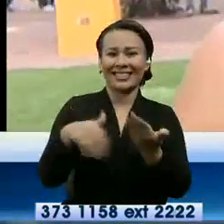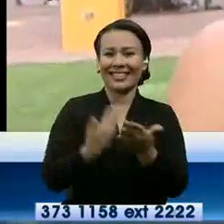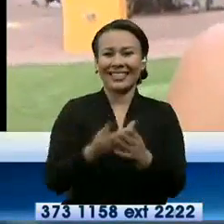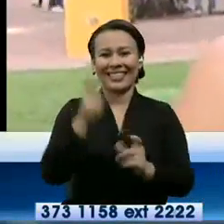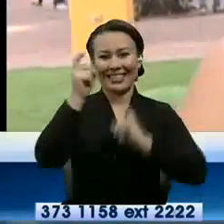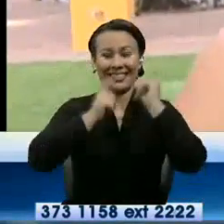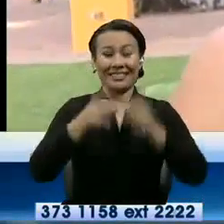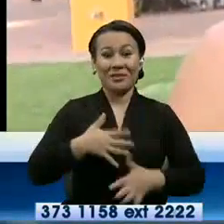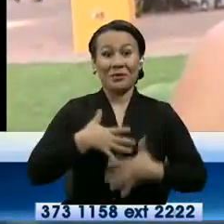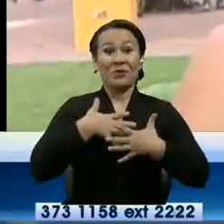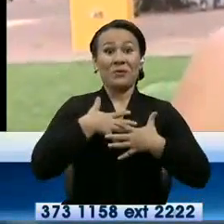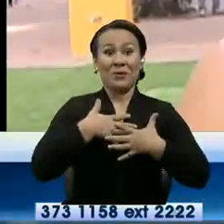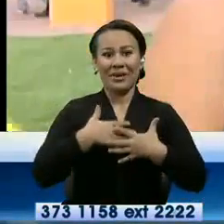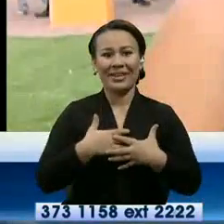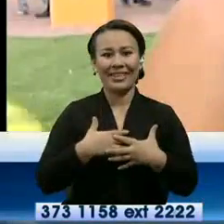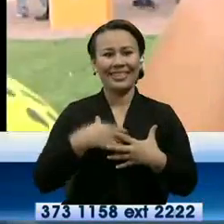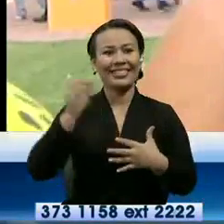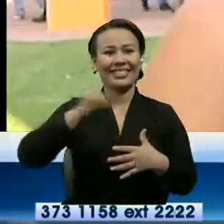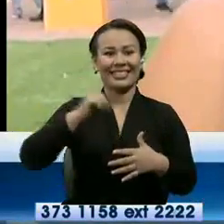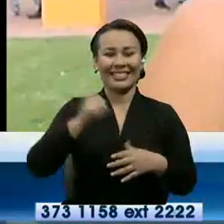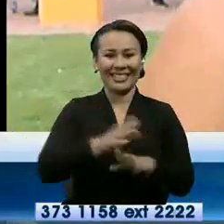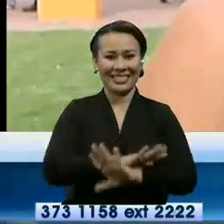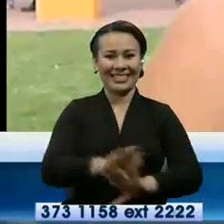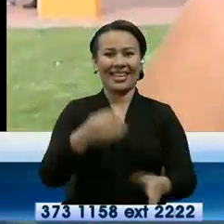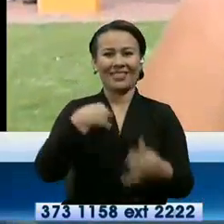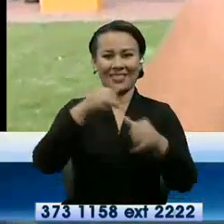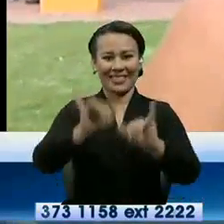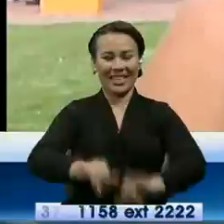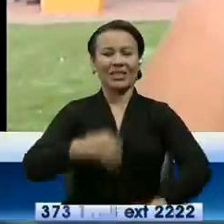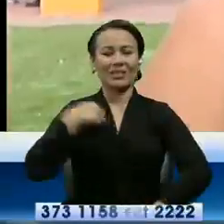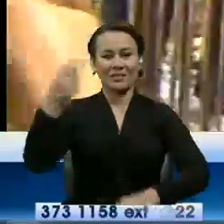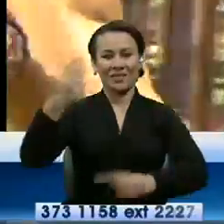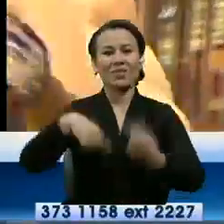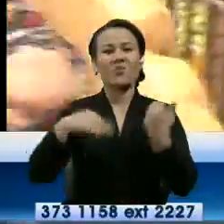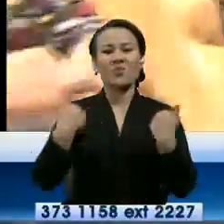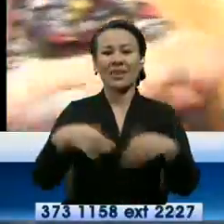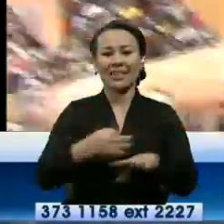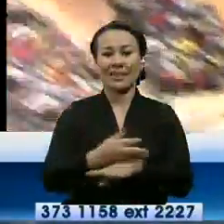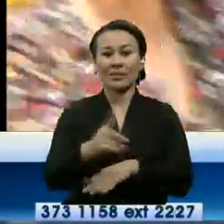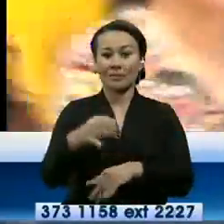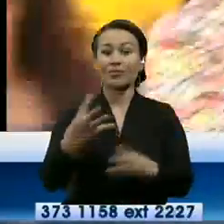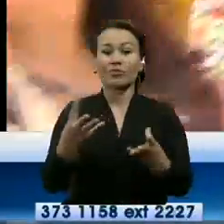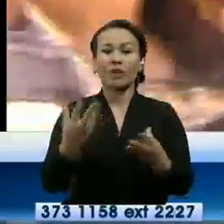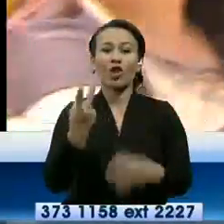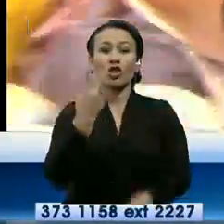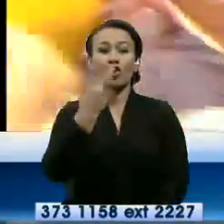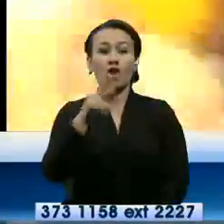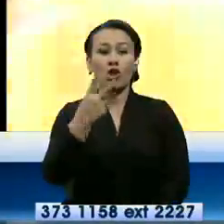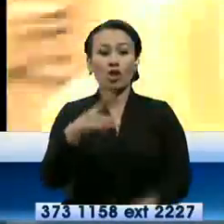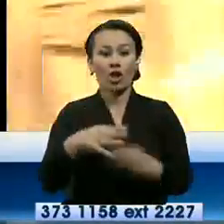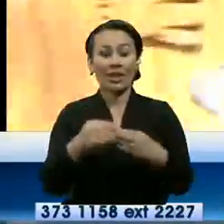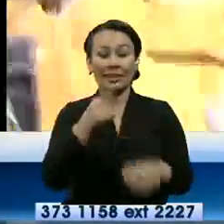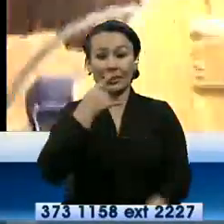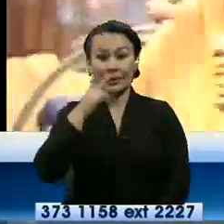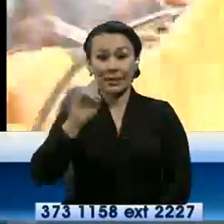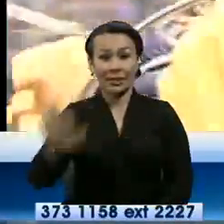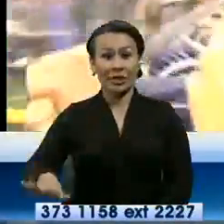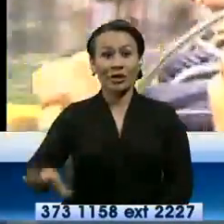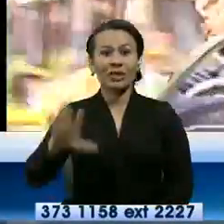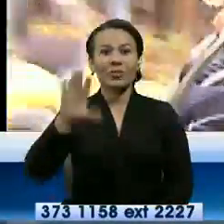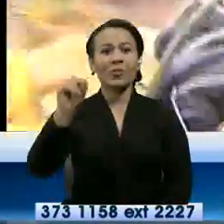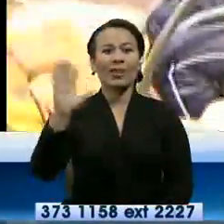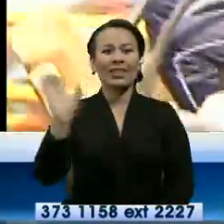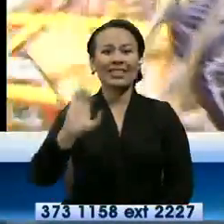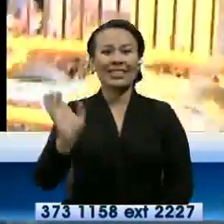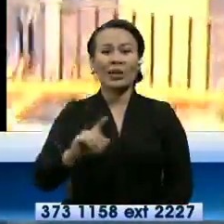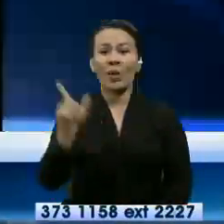poco más de adrenalina sobre todo. Esto ya queda permanente y se puede venir en cualquier momento. Los valores son de $2 y para los pequeños 50